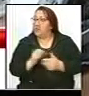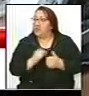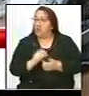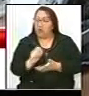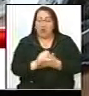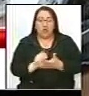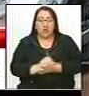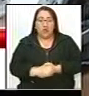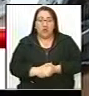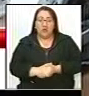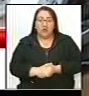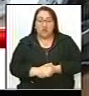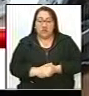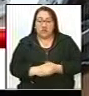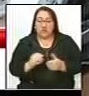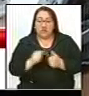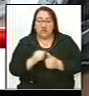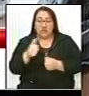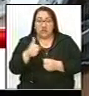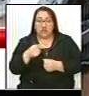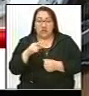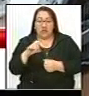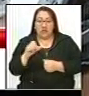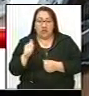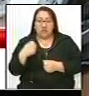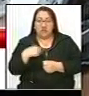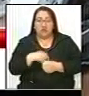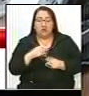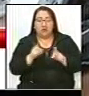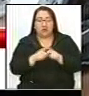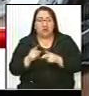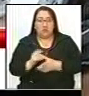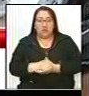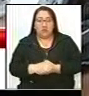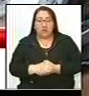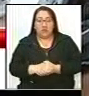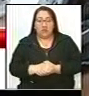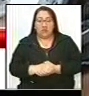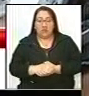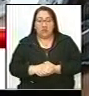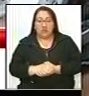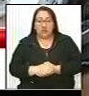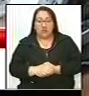contrato con esta agencia y además